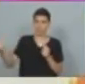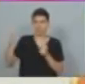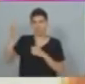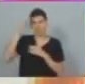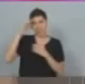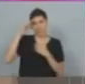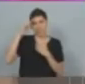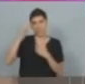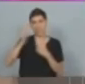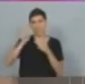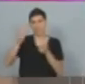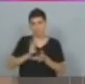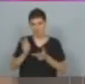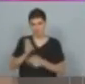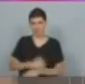delante de